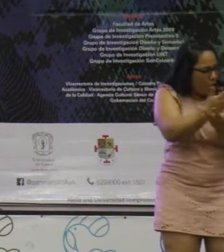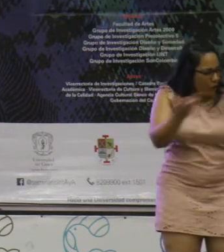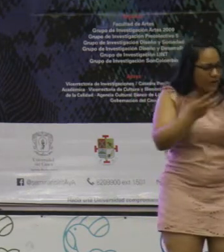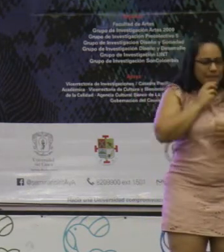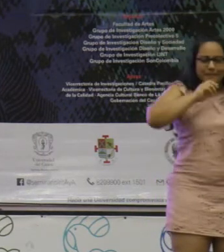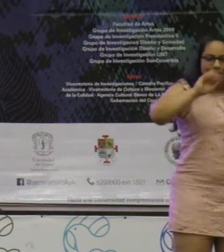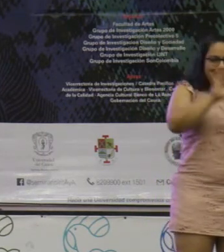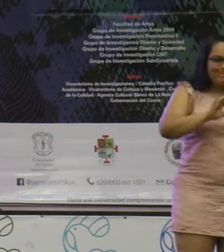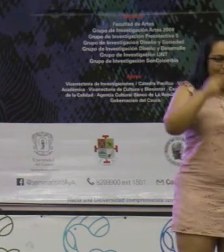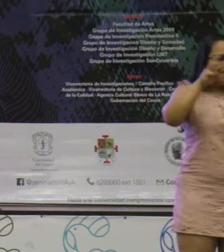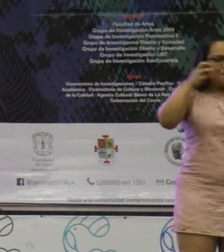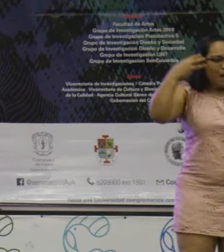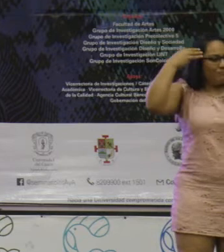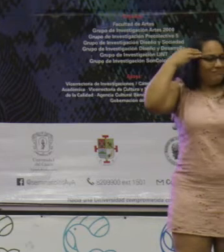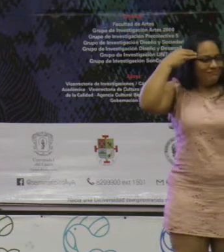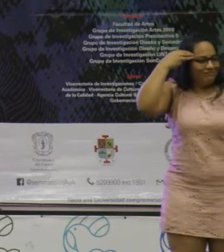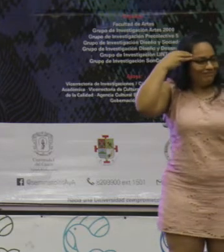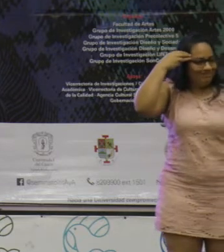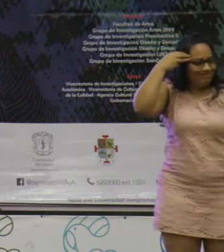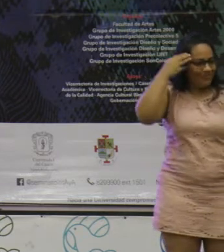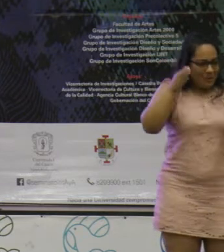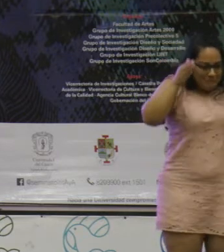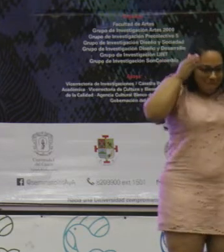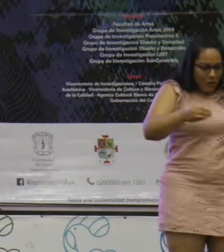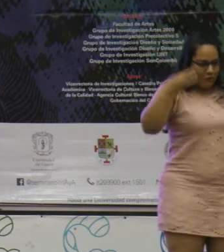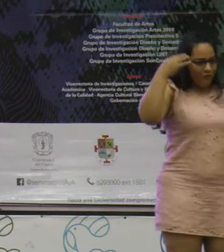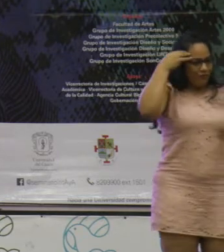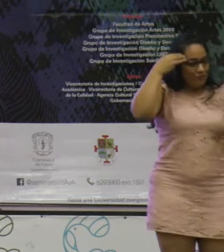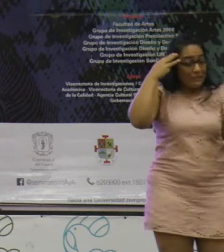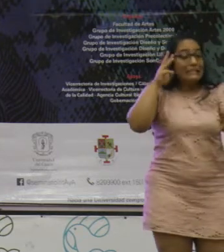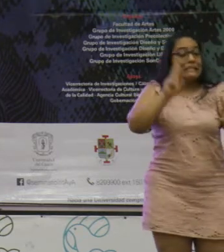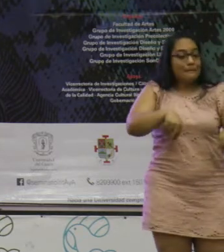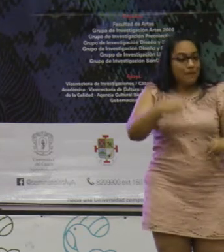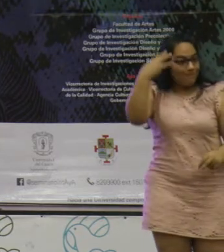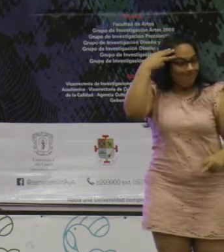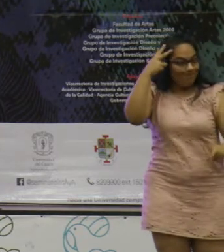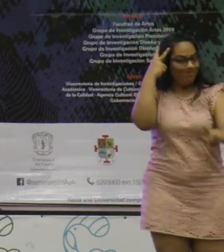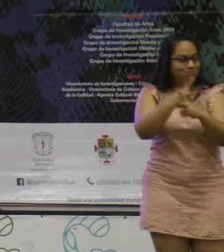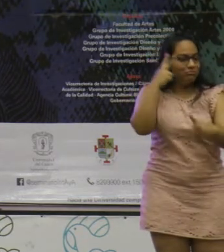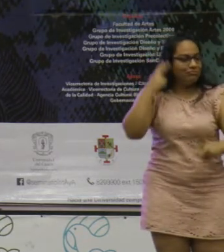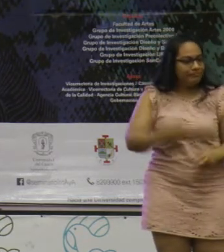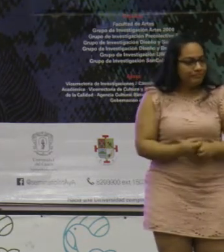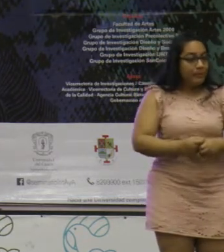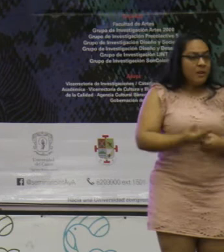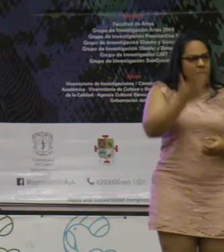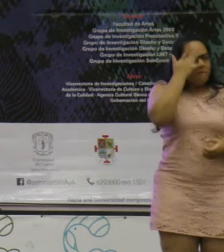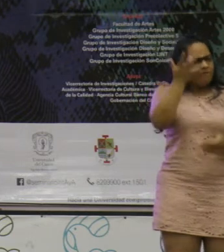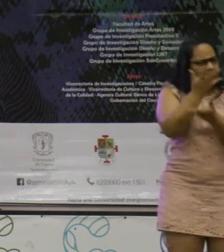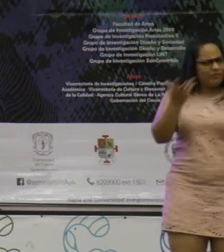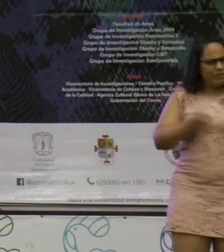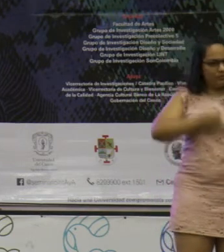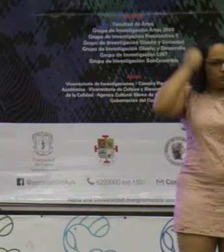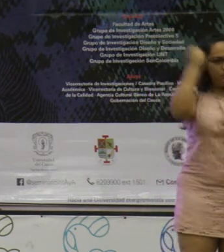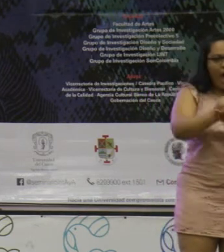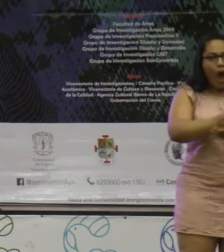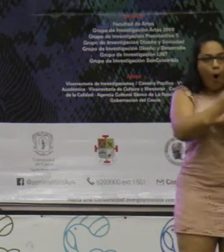categoría tan densa como memoria, una categoría tan compleja y sobre todo tan peligrosa como memoria. Porque esta facilidad de imponer